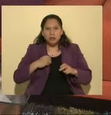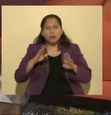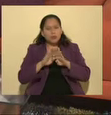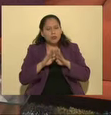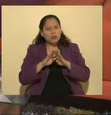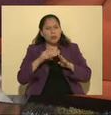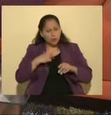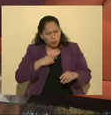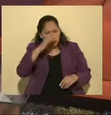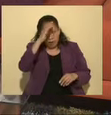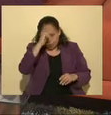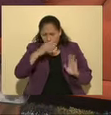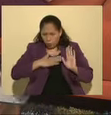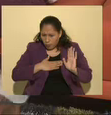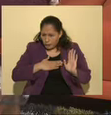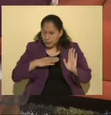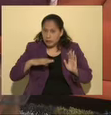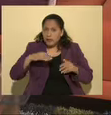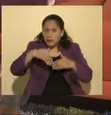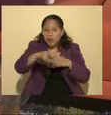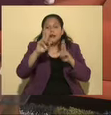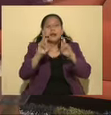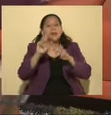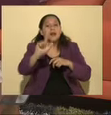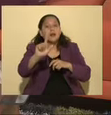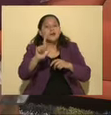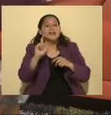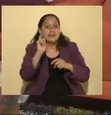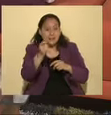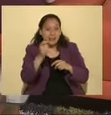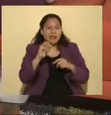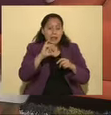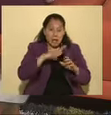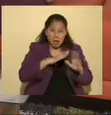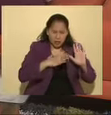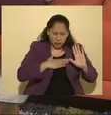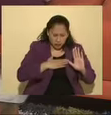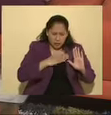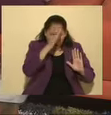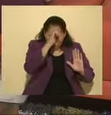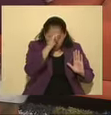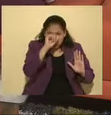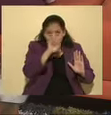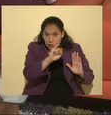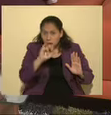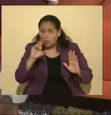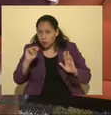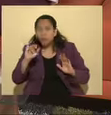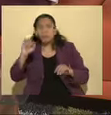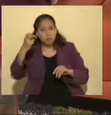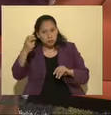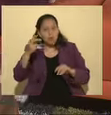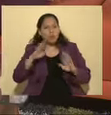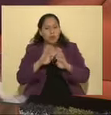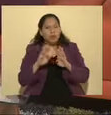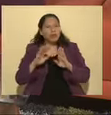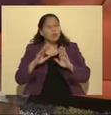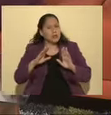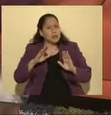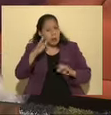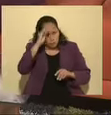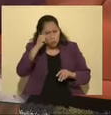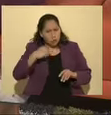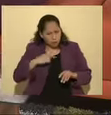cosa es un compromiso? Pero eso lo vamos a tocar el lunes, ¿qué te parece? ¿Existe o no existe? El compromiso sí. ¿Existe? Ándale. Sí. Entonces vamos a cerrar muy bien.